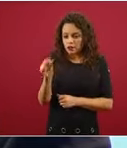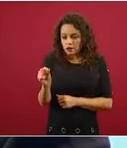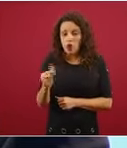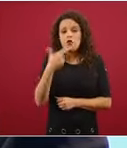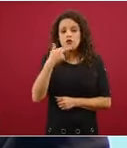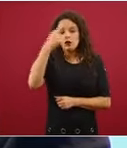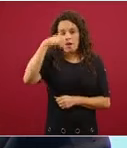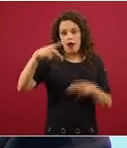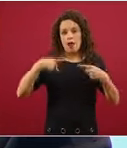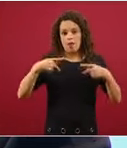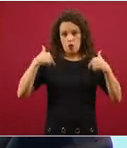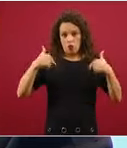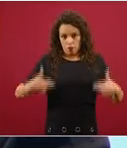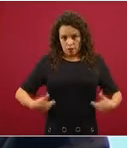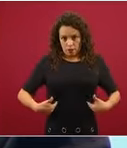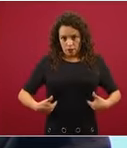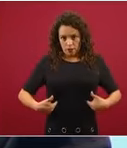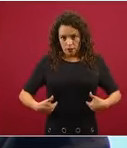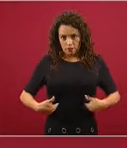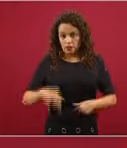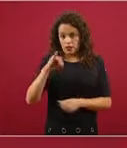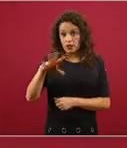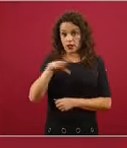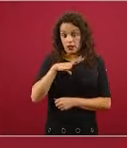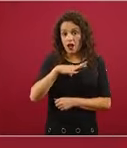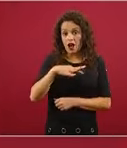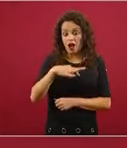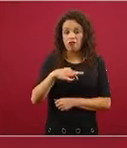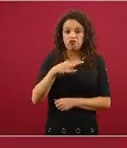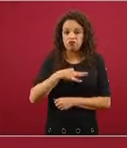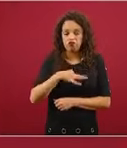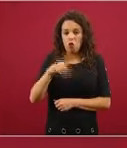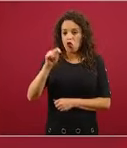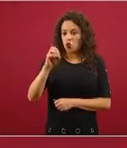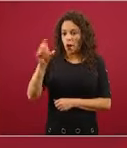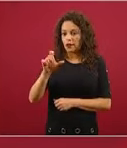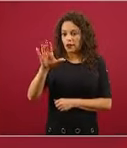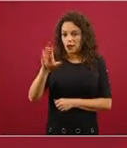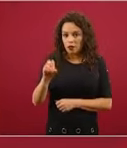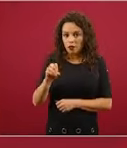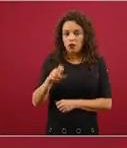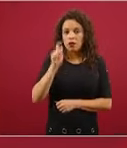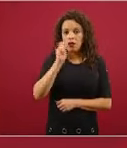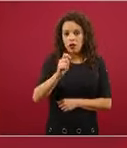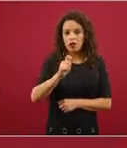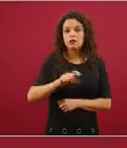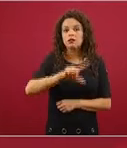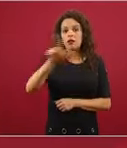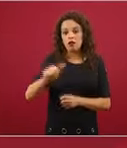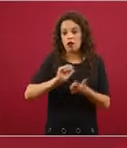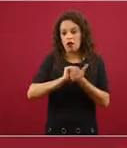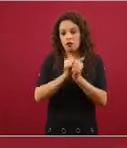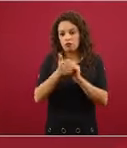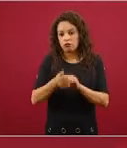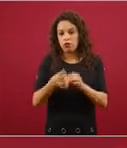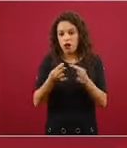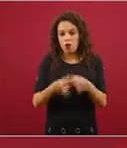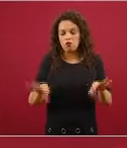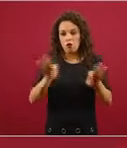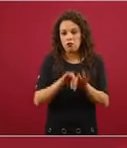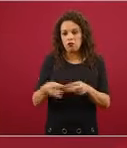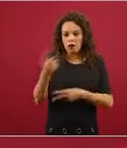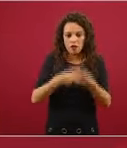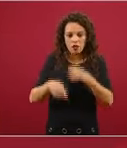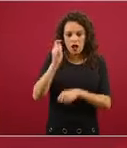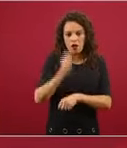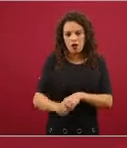Tiene un importante grado de toxicidad. Toxicidad quiere decir que causa efectos secundarios importantes cuando se usa de una manera